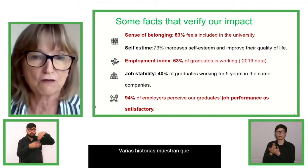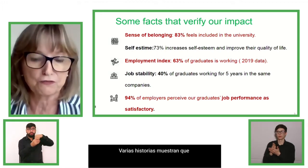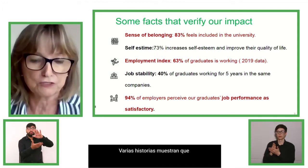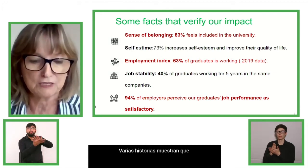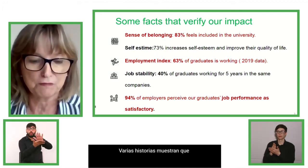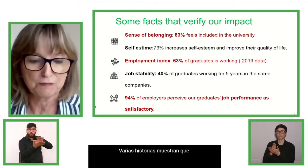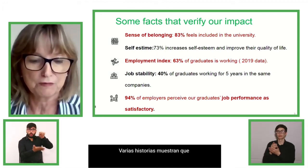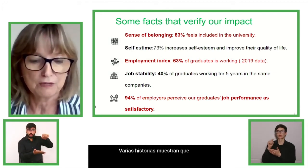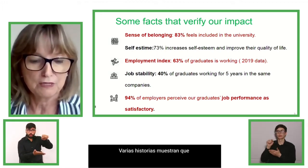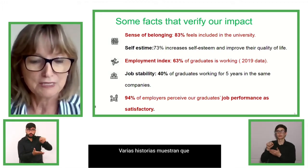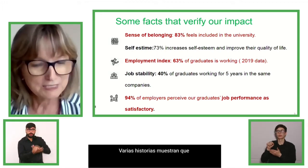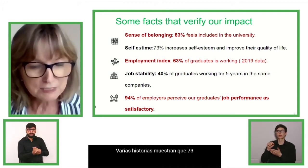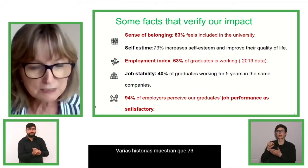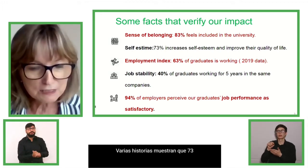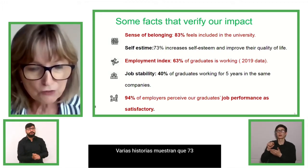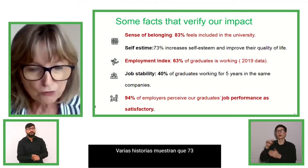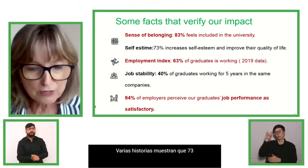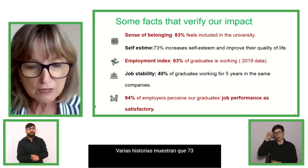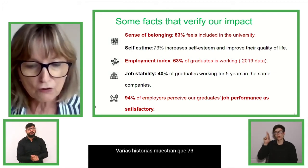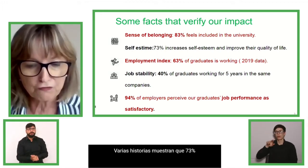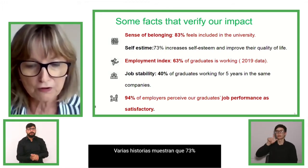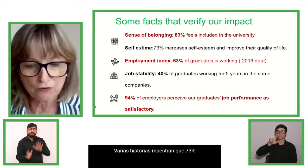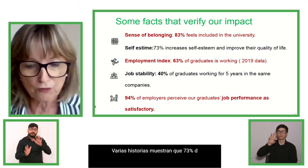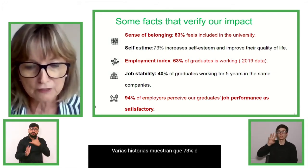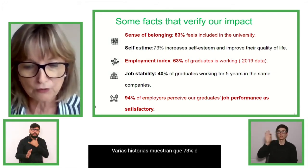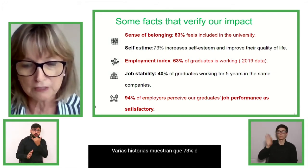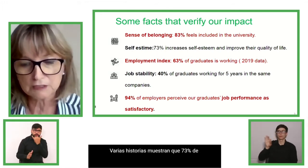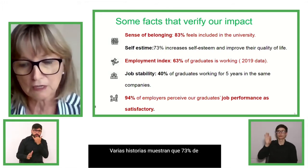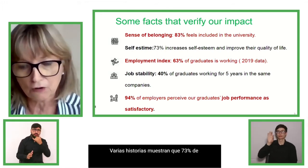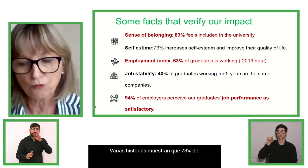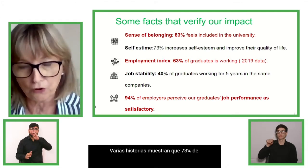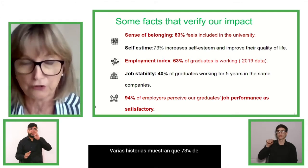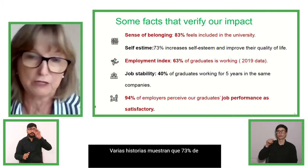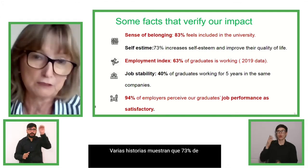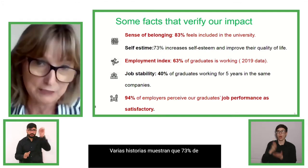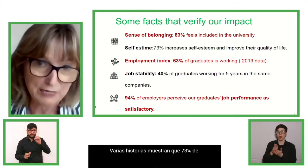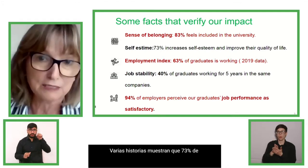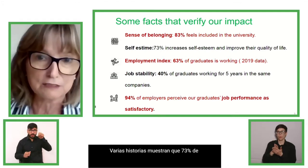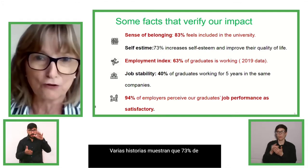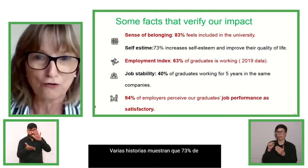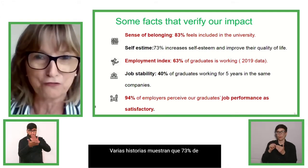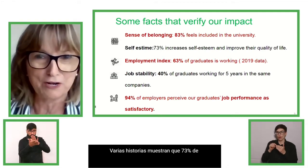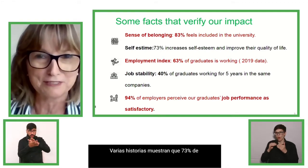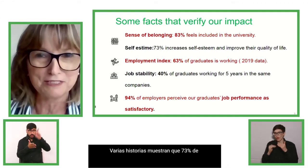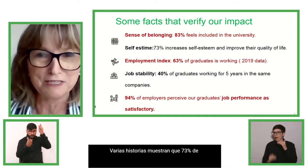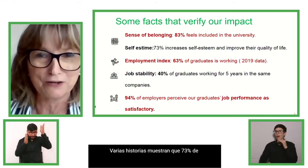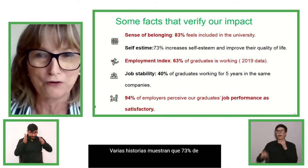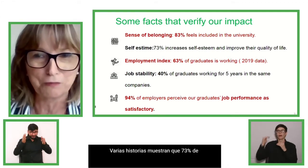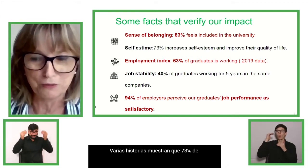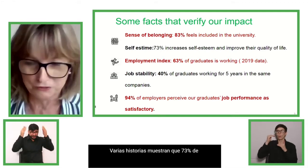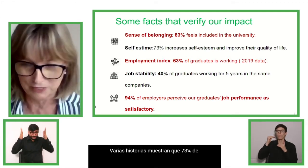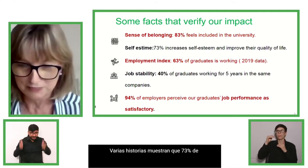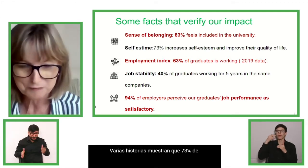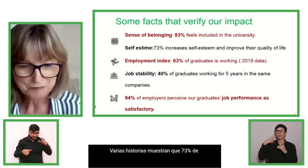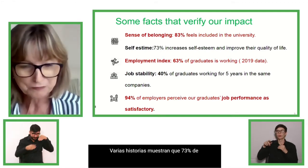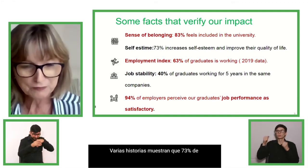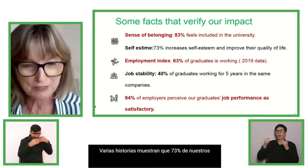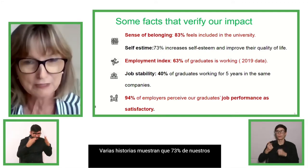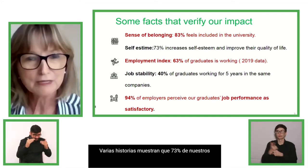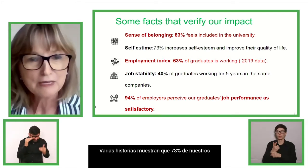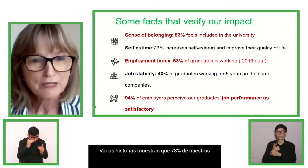73% de nuestros alumnos, se han aumentado su autoestima. 63% de nuestros graduados están